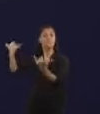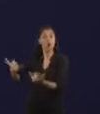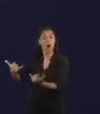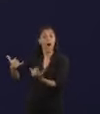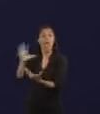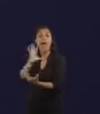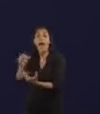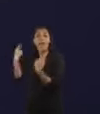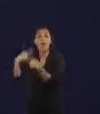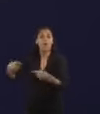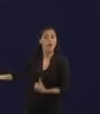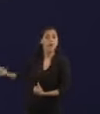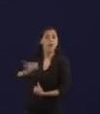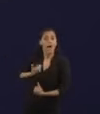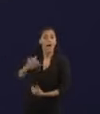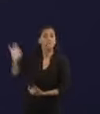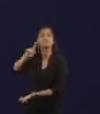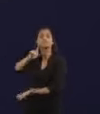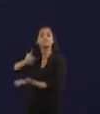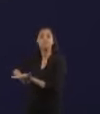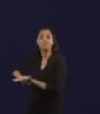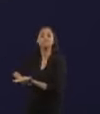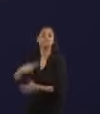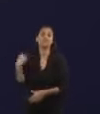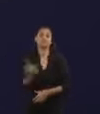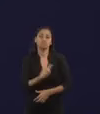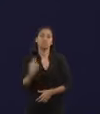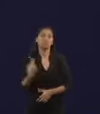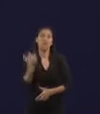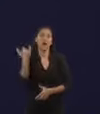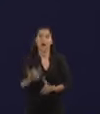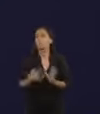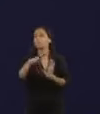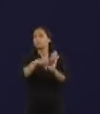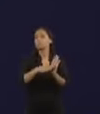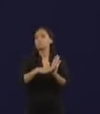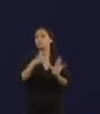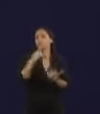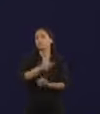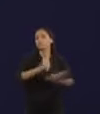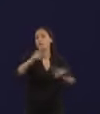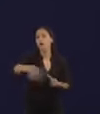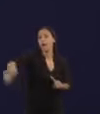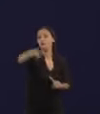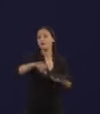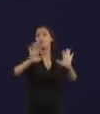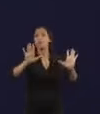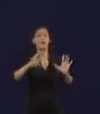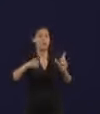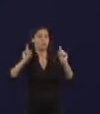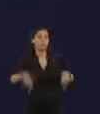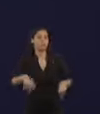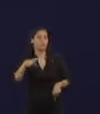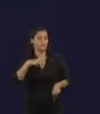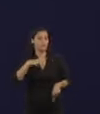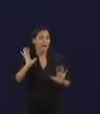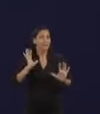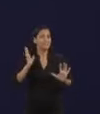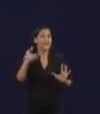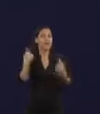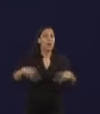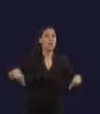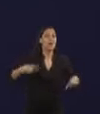alguna definición tomaremos las medidas que haya que tomar y las comunicaremos pero lo cierto es que no tenemos absolutamente nada para